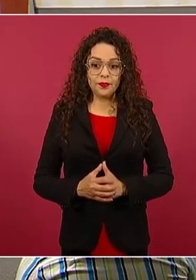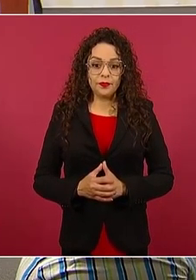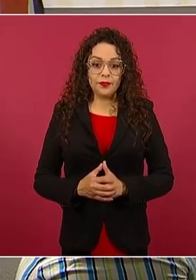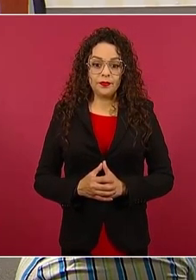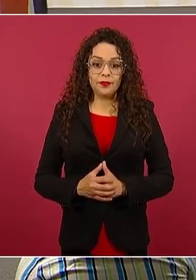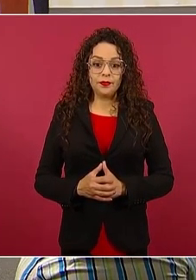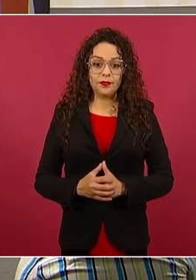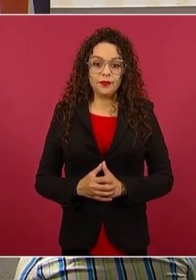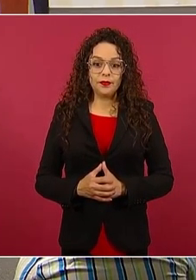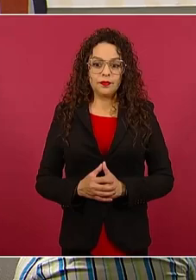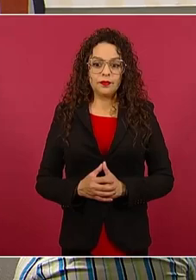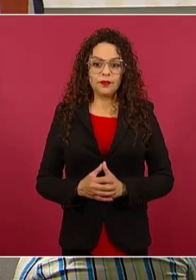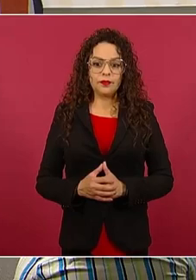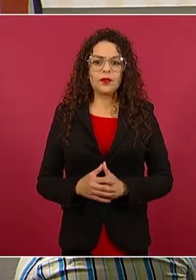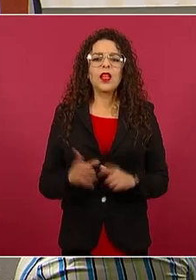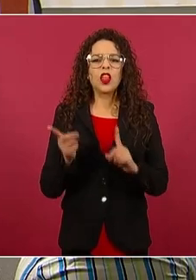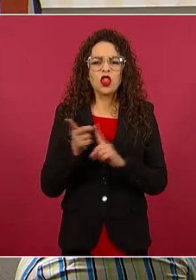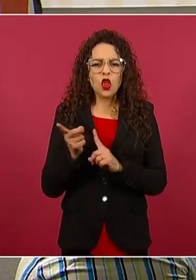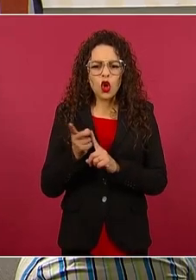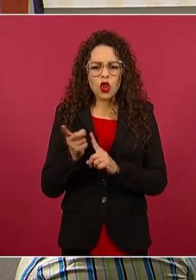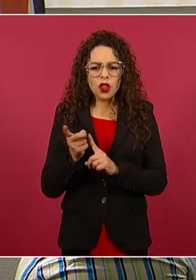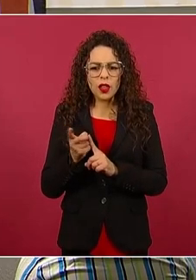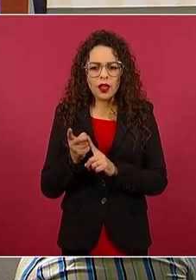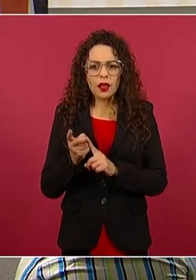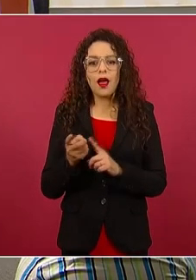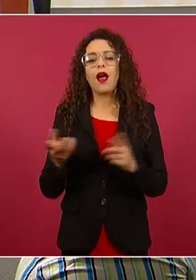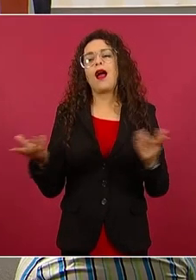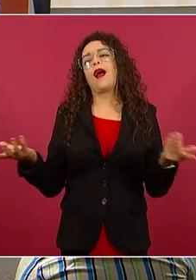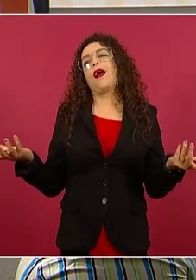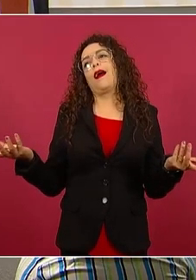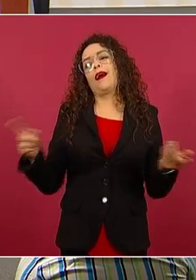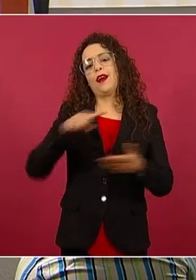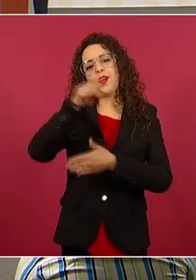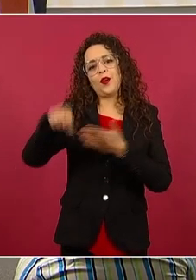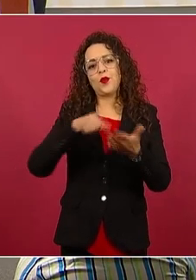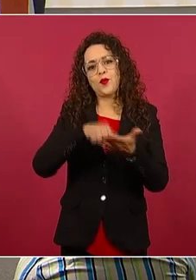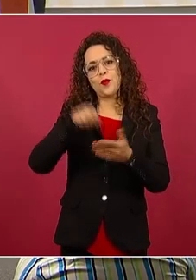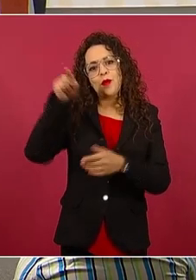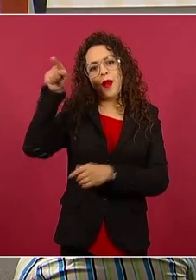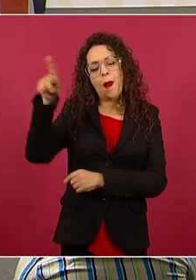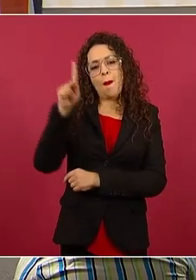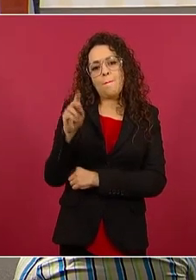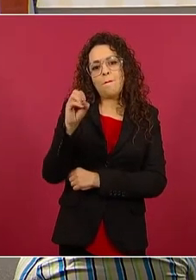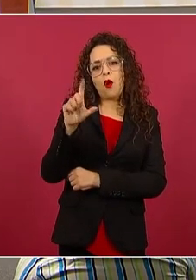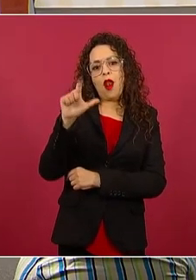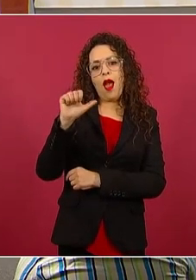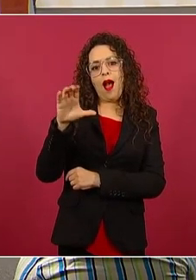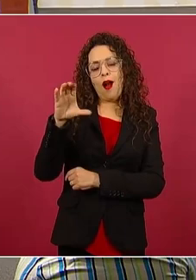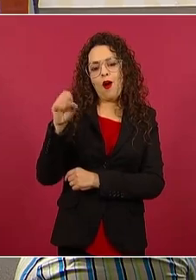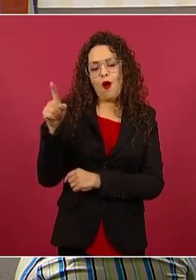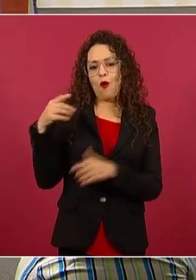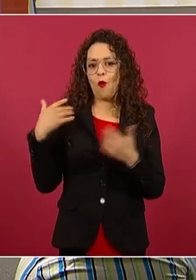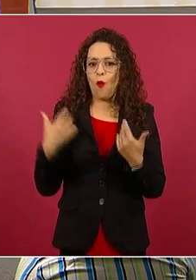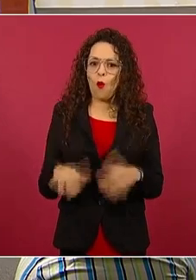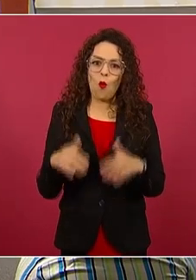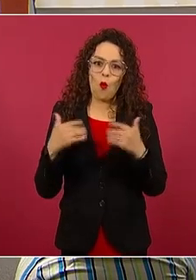¿En dónde está? Ah, no, pues en Polanco. ¿Saben cómo